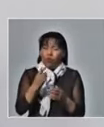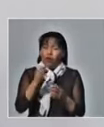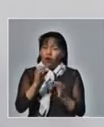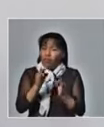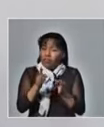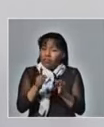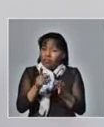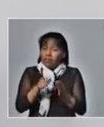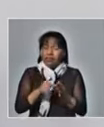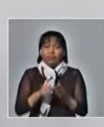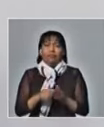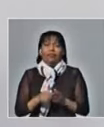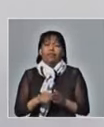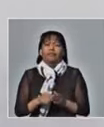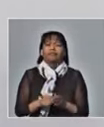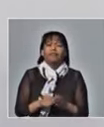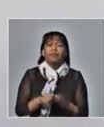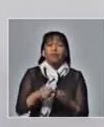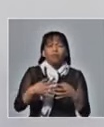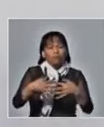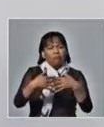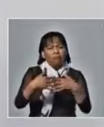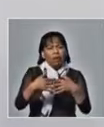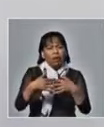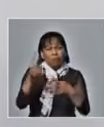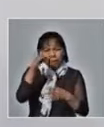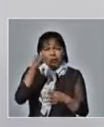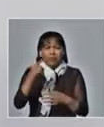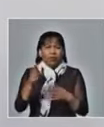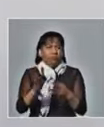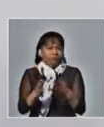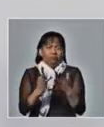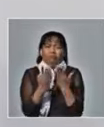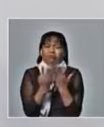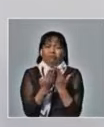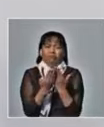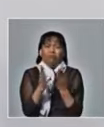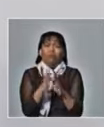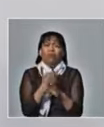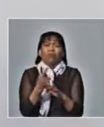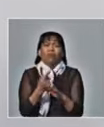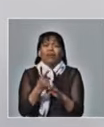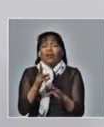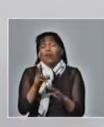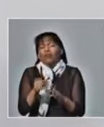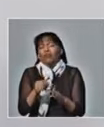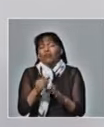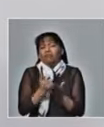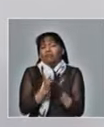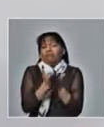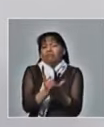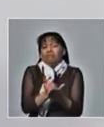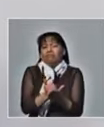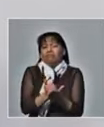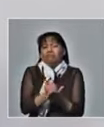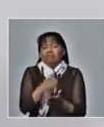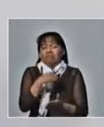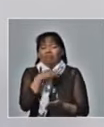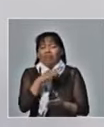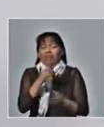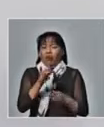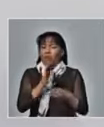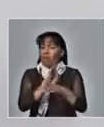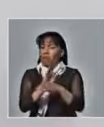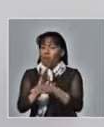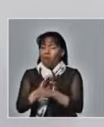pequeño y el mediano empresario, para que no tengan que cerrar sus puertas antes de tiempo por culpa de los malos servidores públicos. Nosotros los vamos a defender. Y